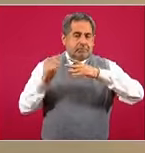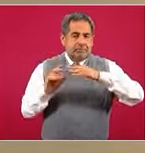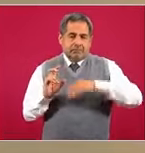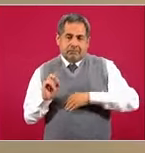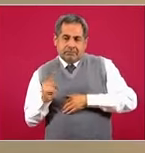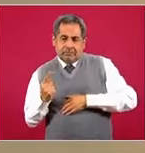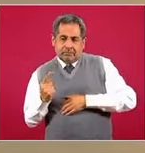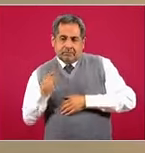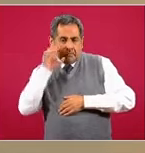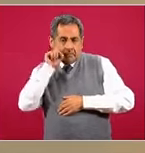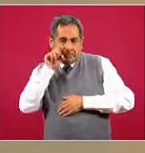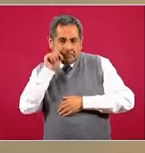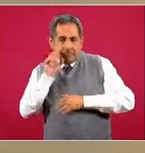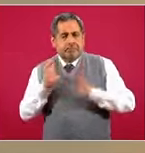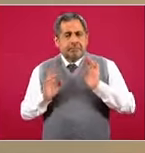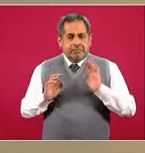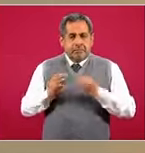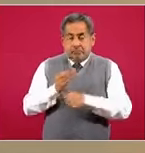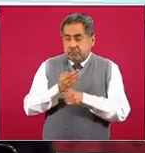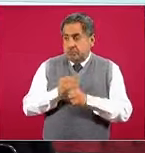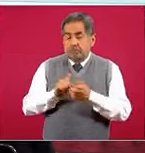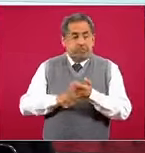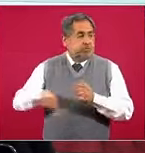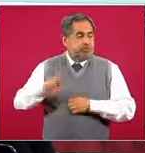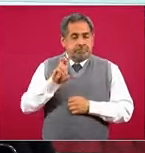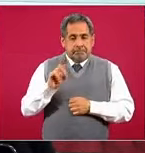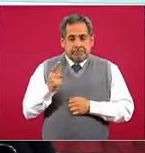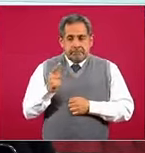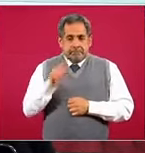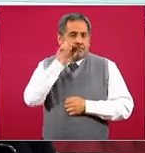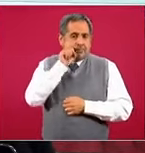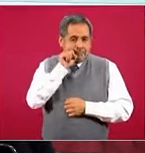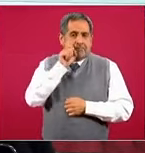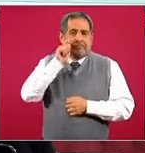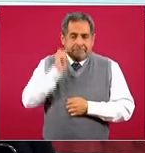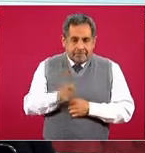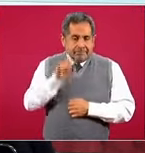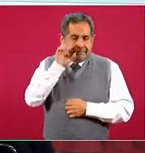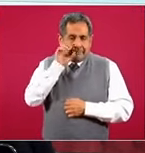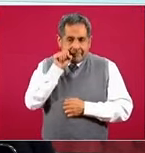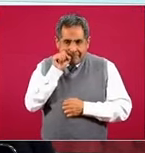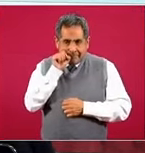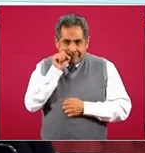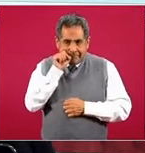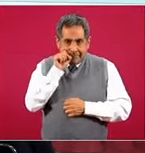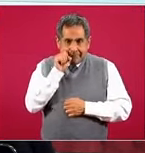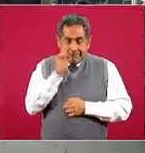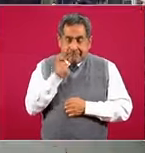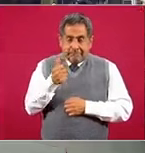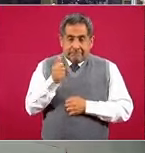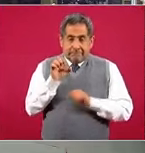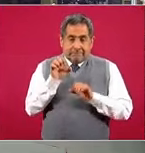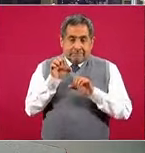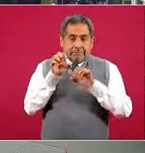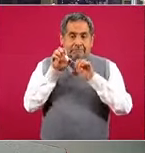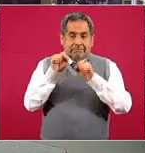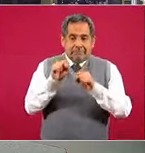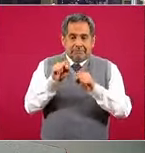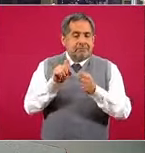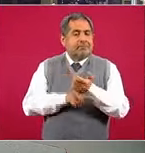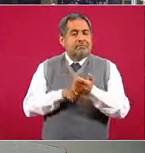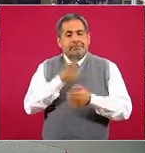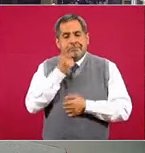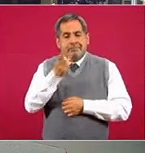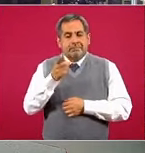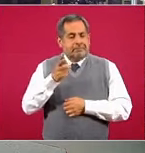es naranja. Si estamos en 31, es naranja, pero es naranja ya con, como dice